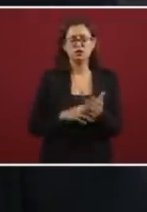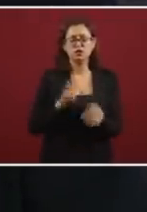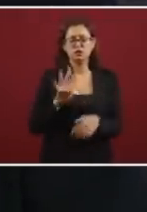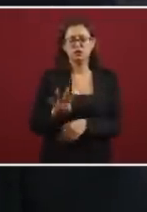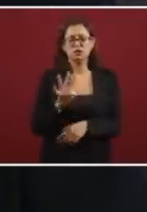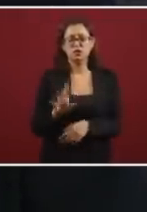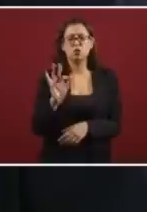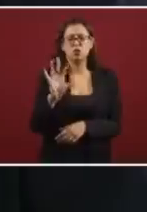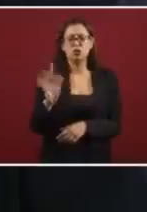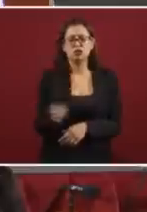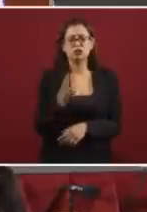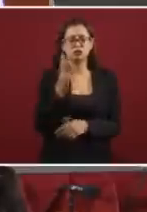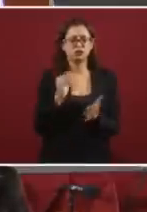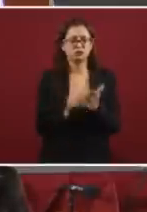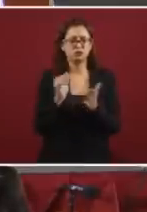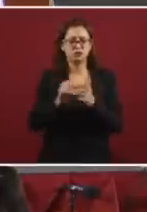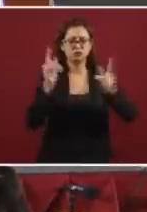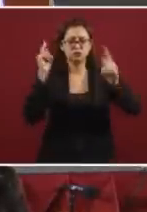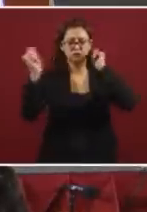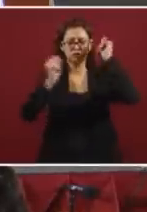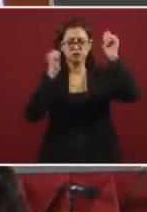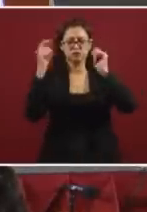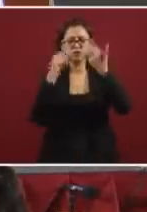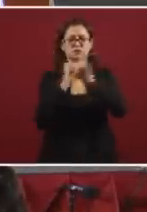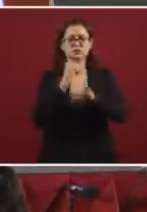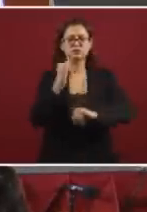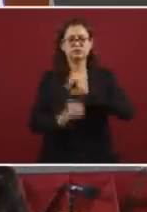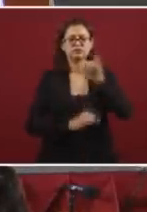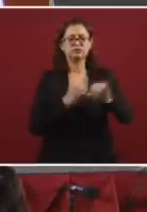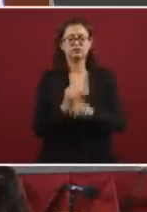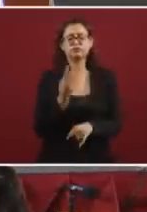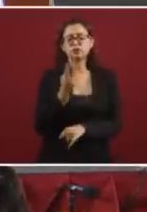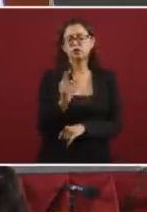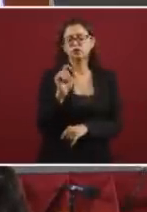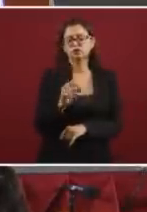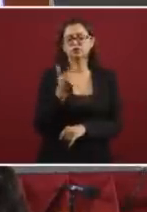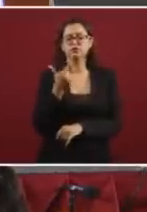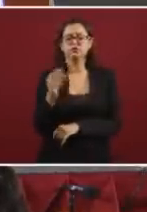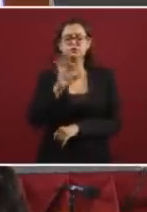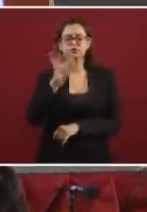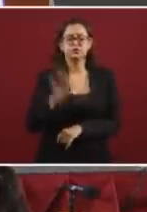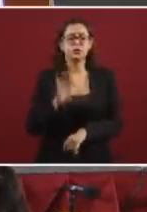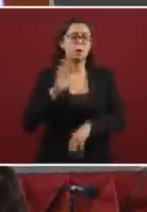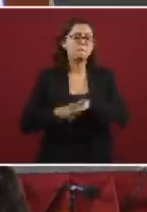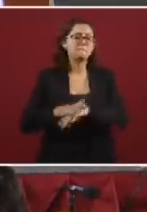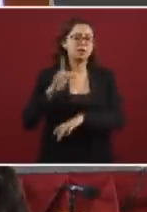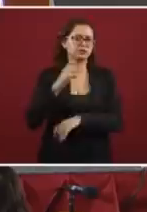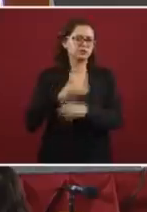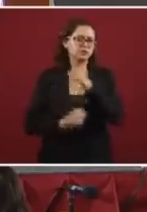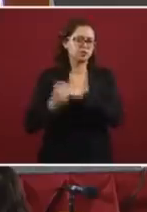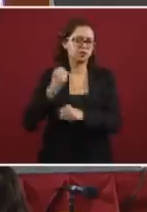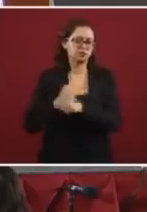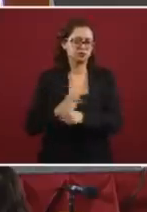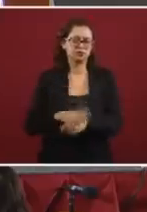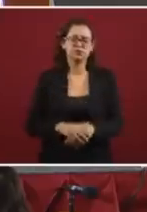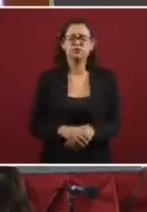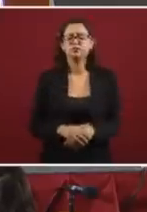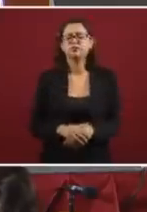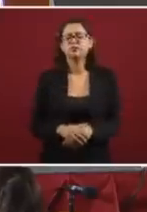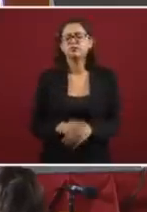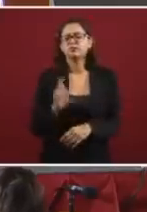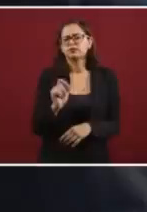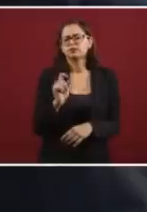millones 300 mil turistas internacionales 4.7 por ciento más que en el 2018 con